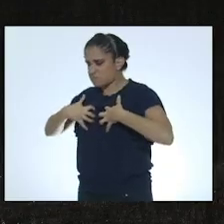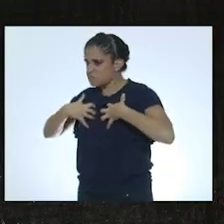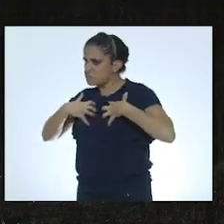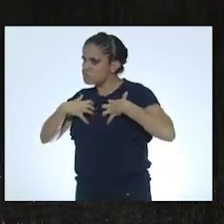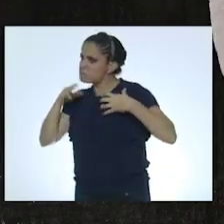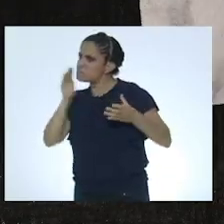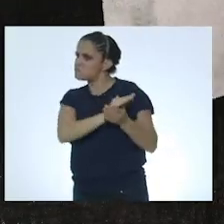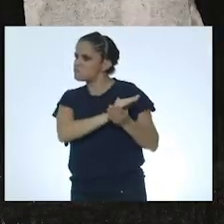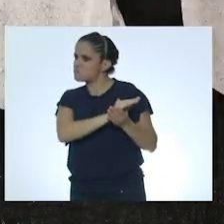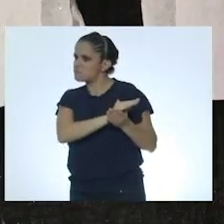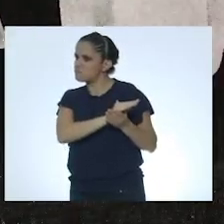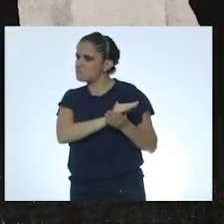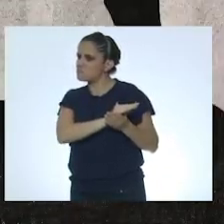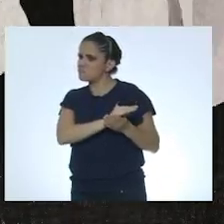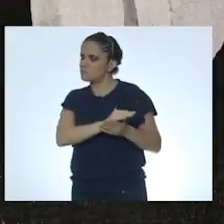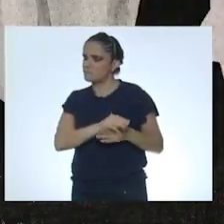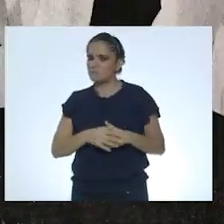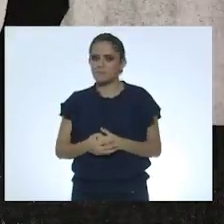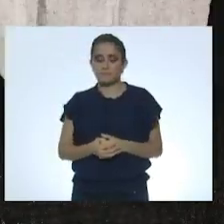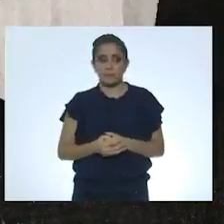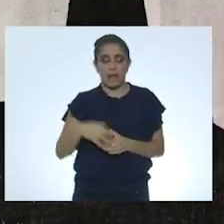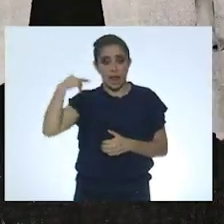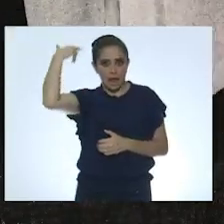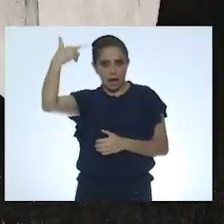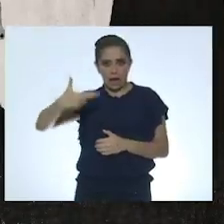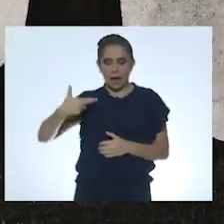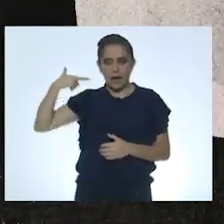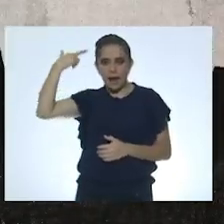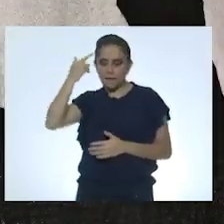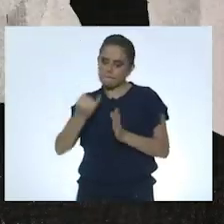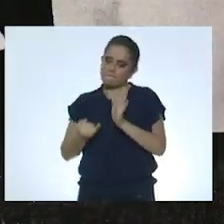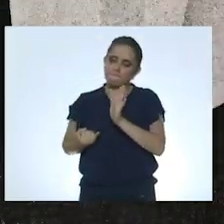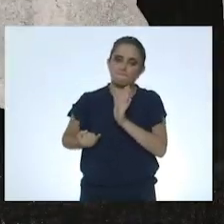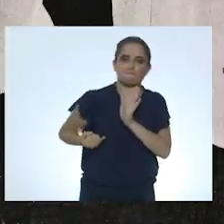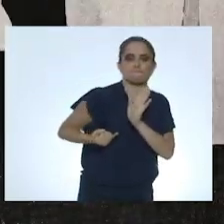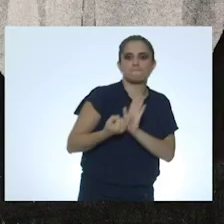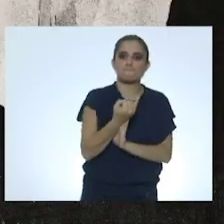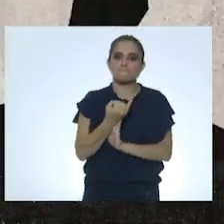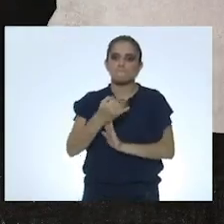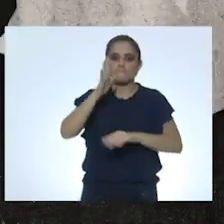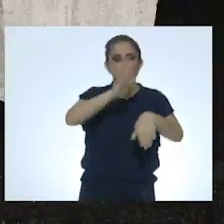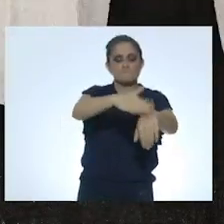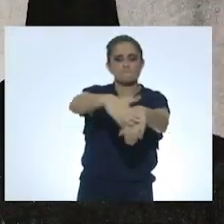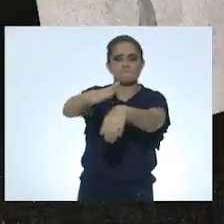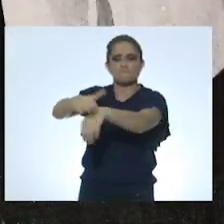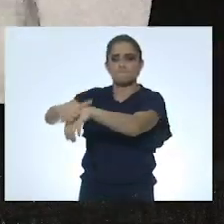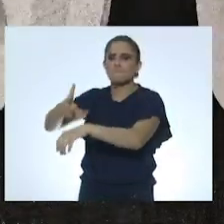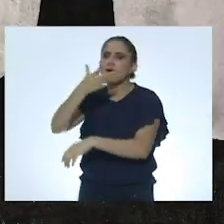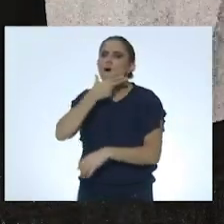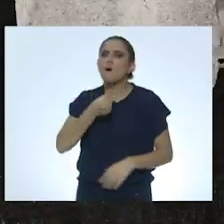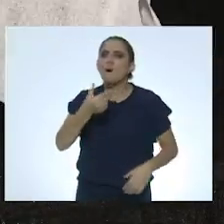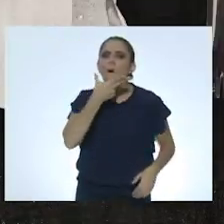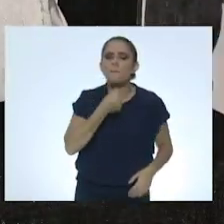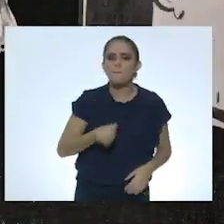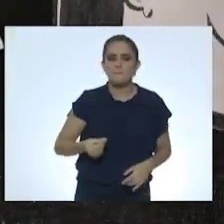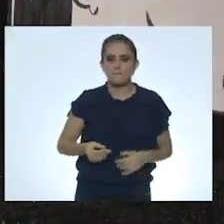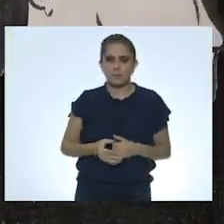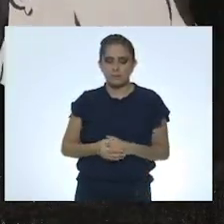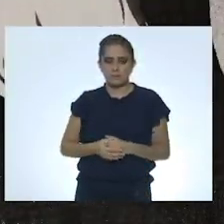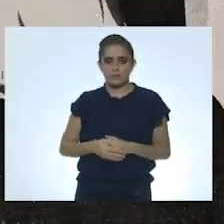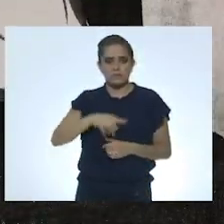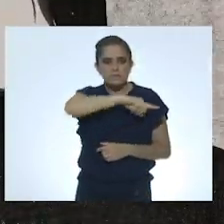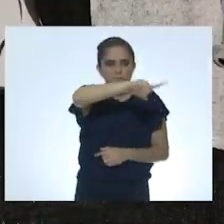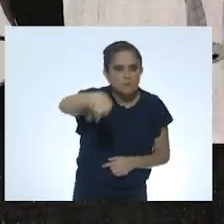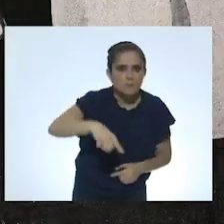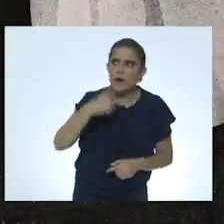akabe. Geruni jaikestika binizake, guliji begirangiu. Tiganda gunduje